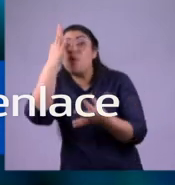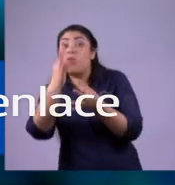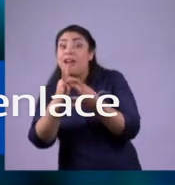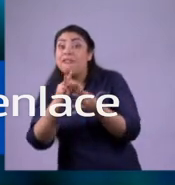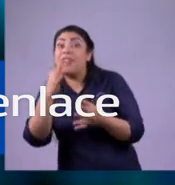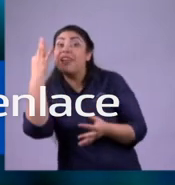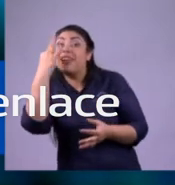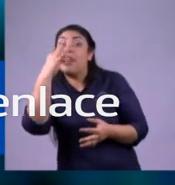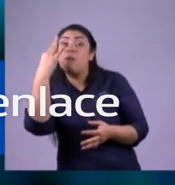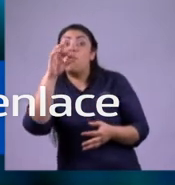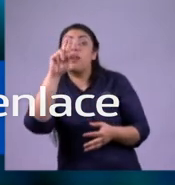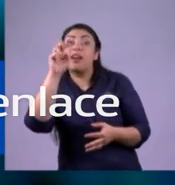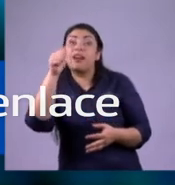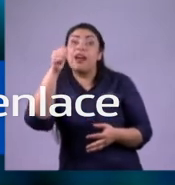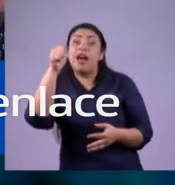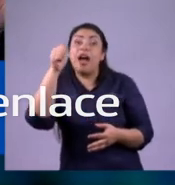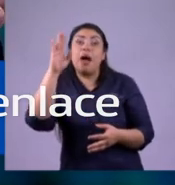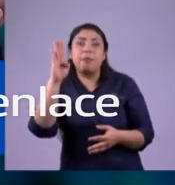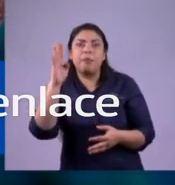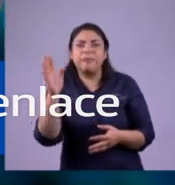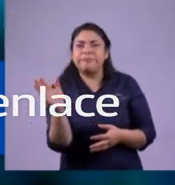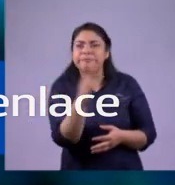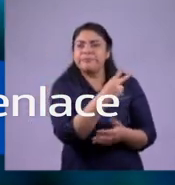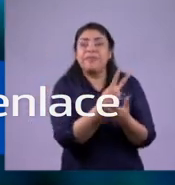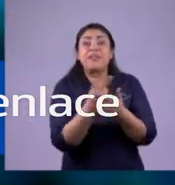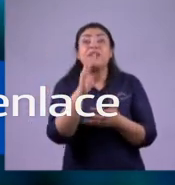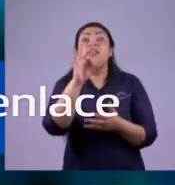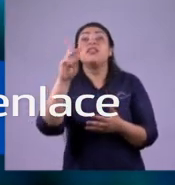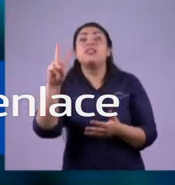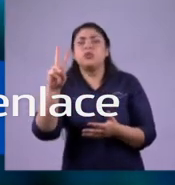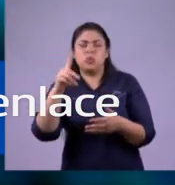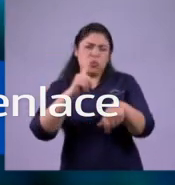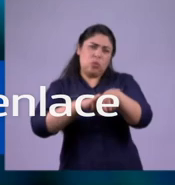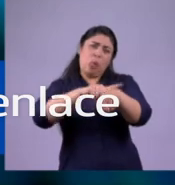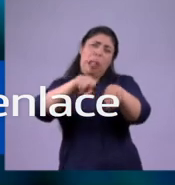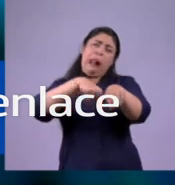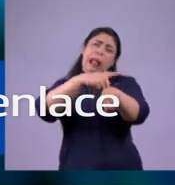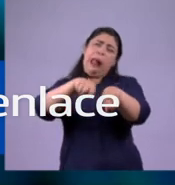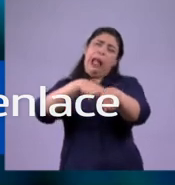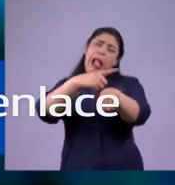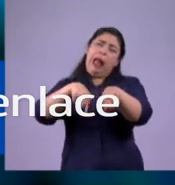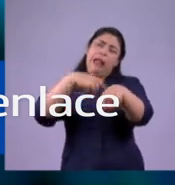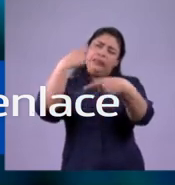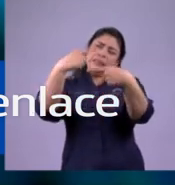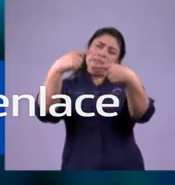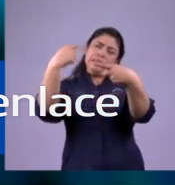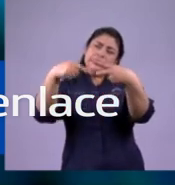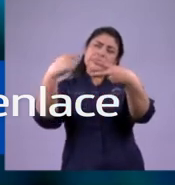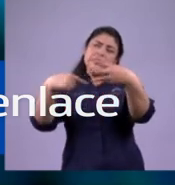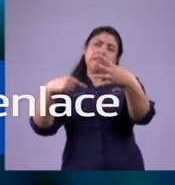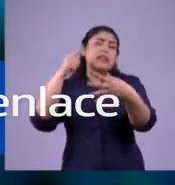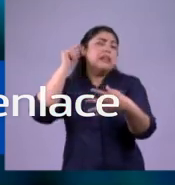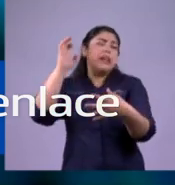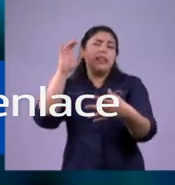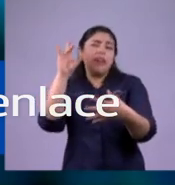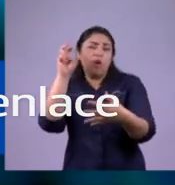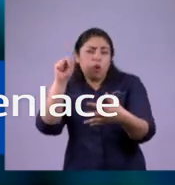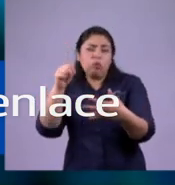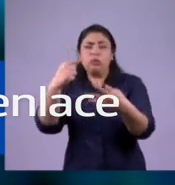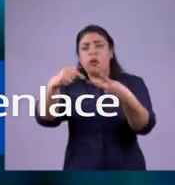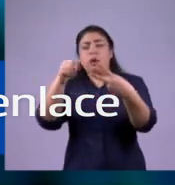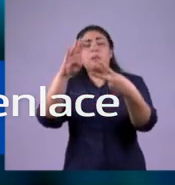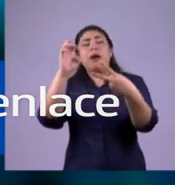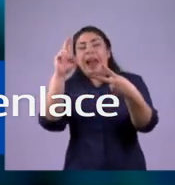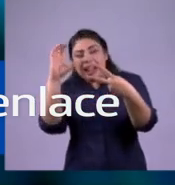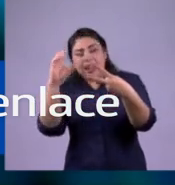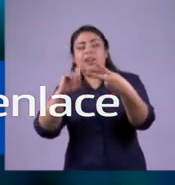verso 32 y qué más digo porque el tiempo me faltaría contando de por la fe gedeón por la fe barack